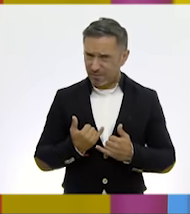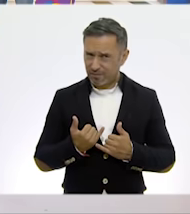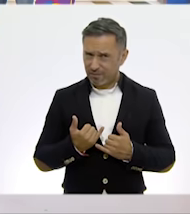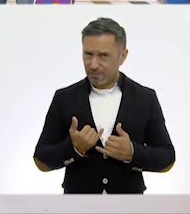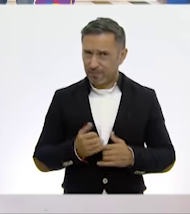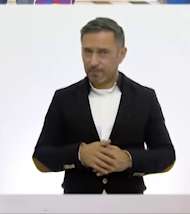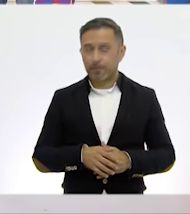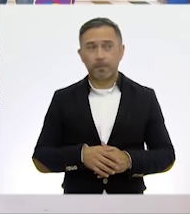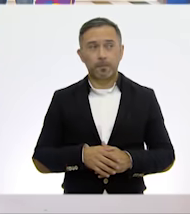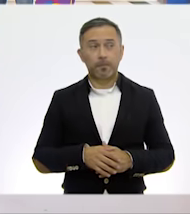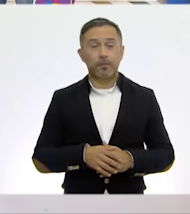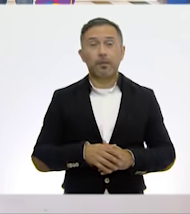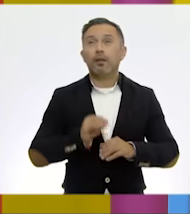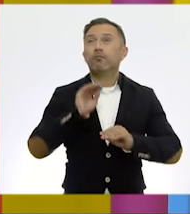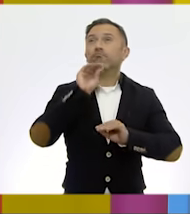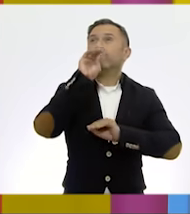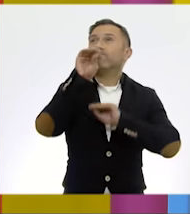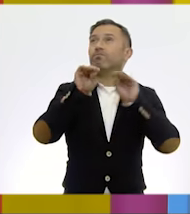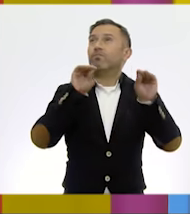Decoración.